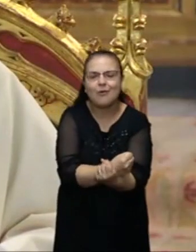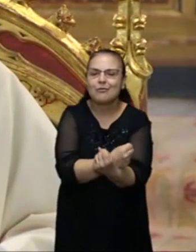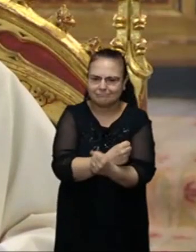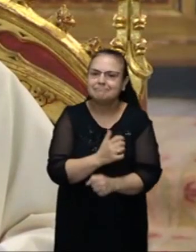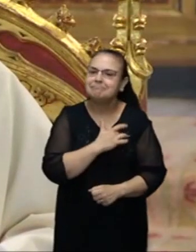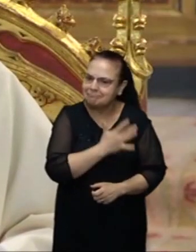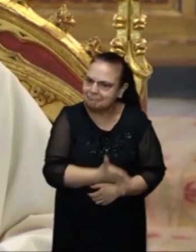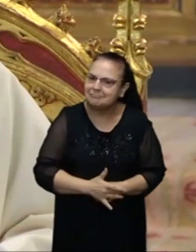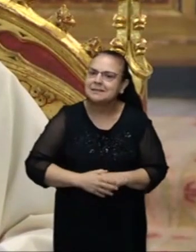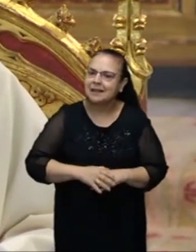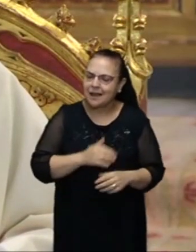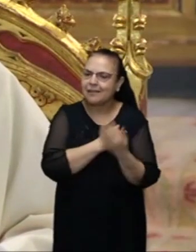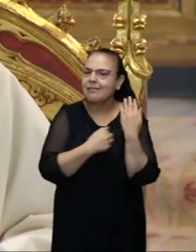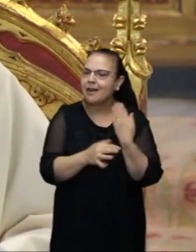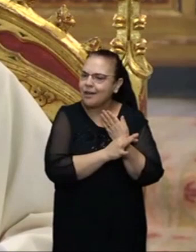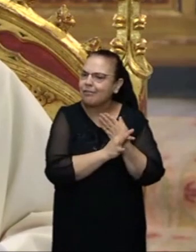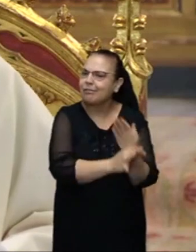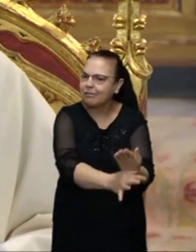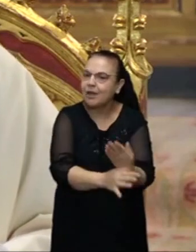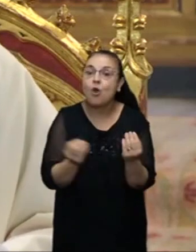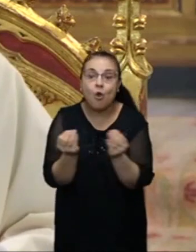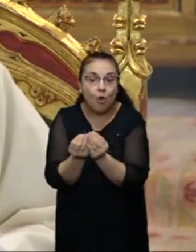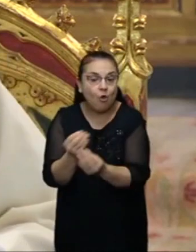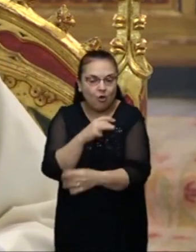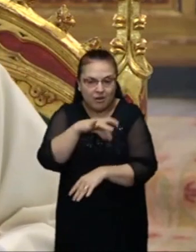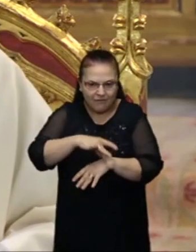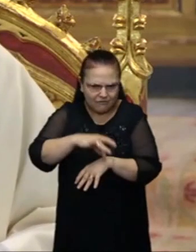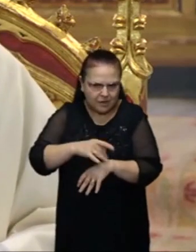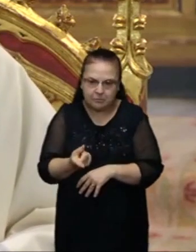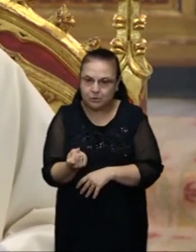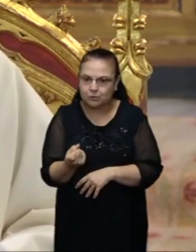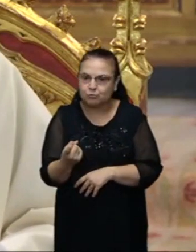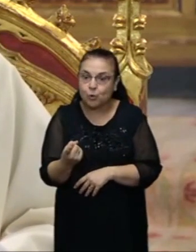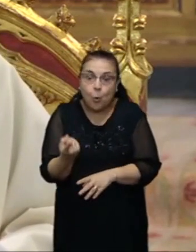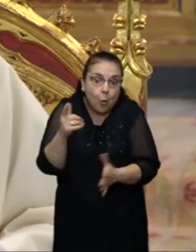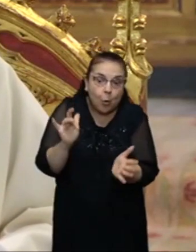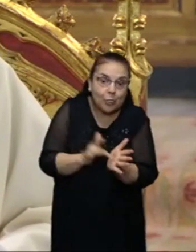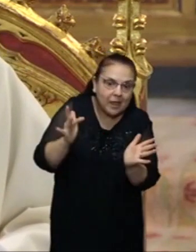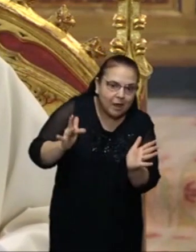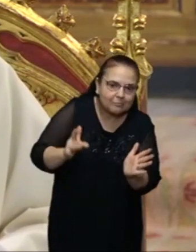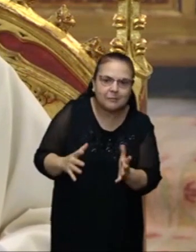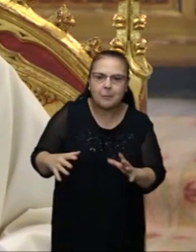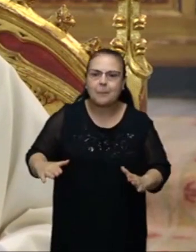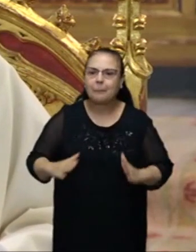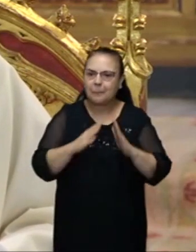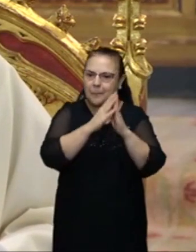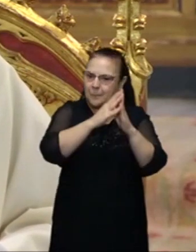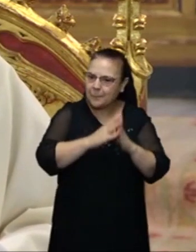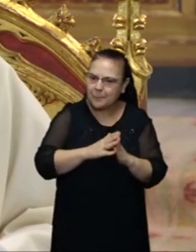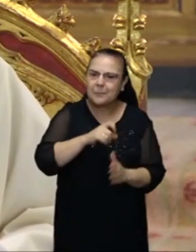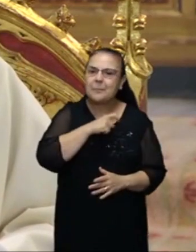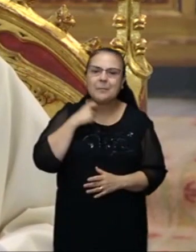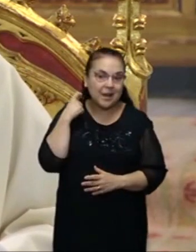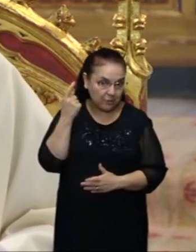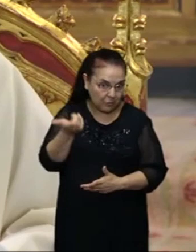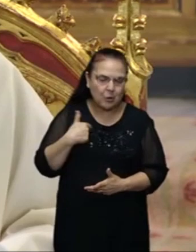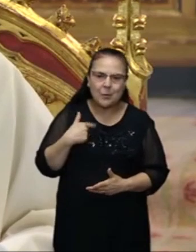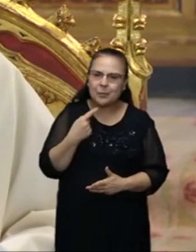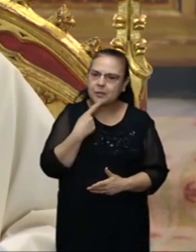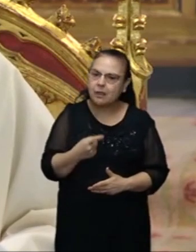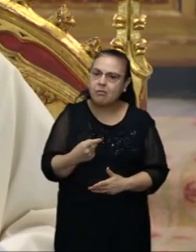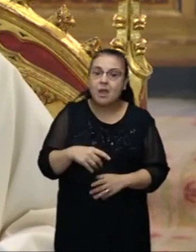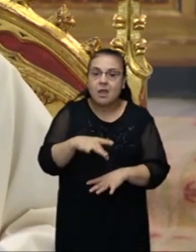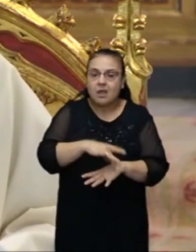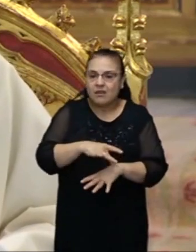los enfermos necesitados. Un día, casualmente, el párroco de Chamberí piensa en que hay muchos enfermos que no tienen